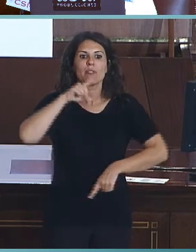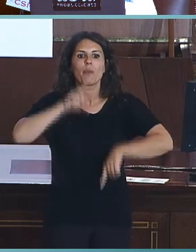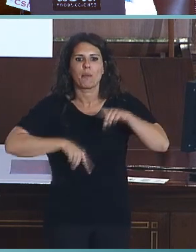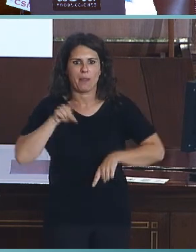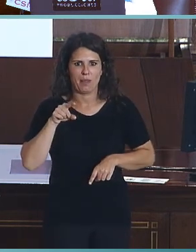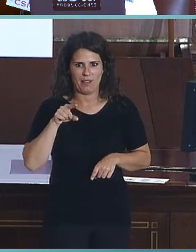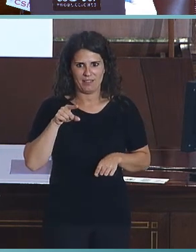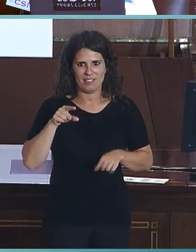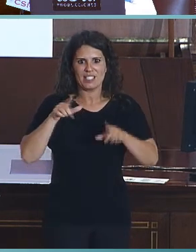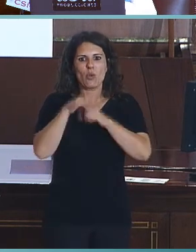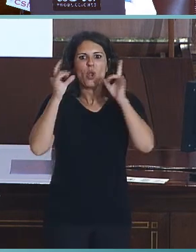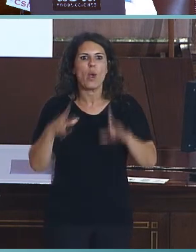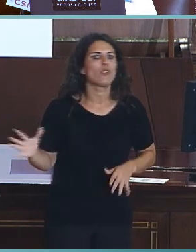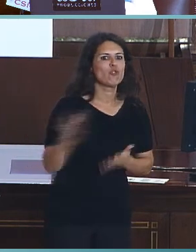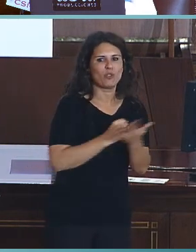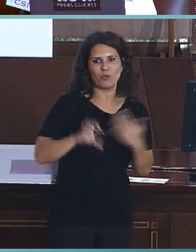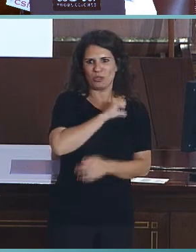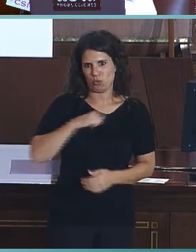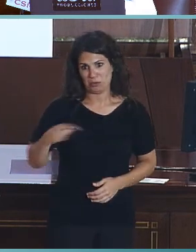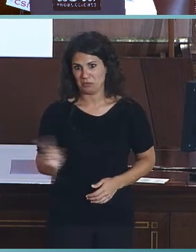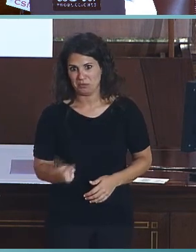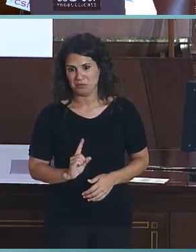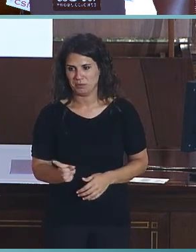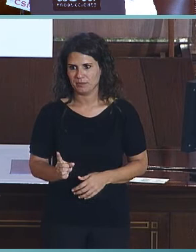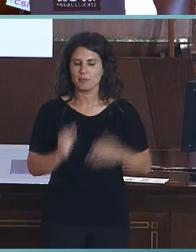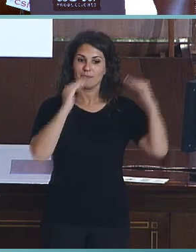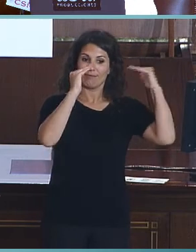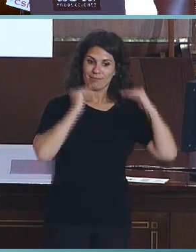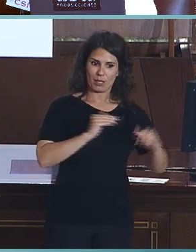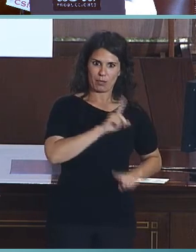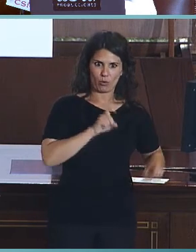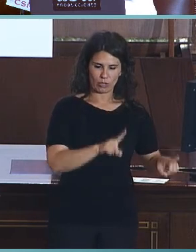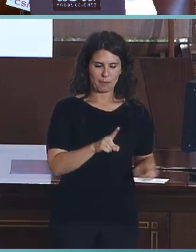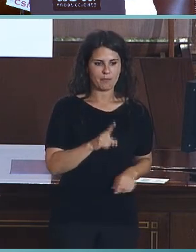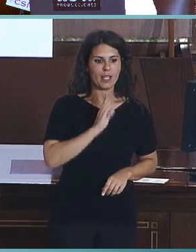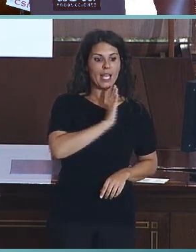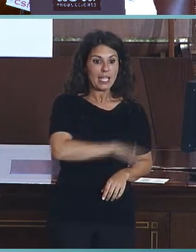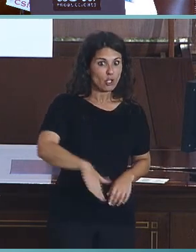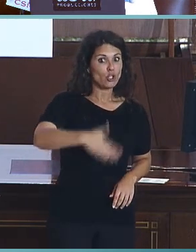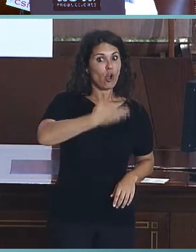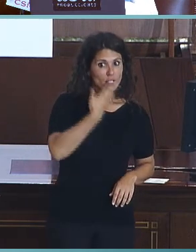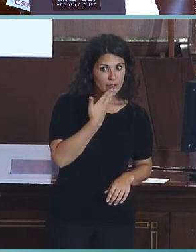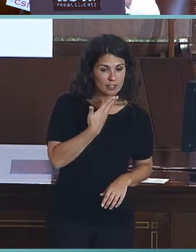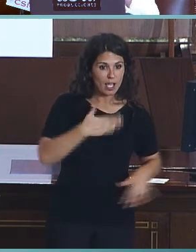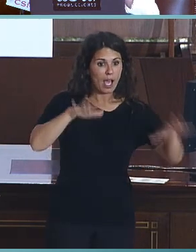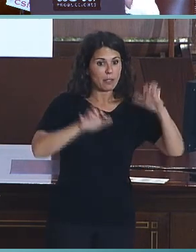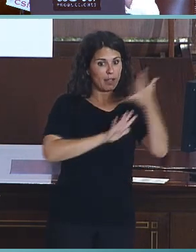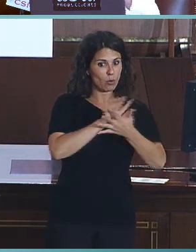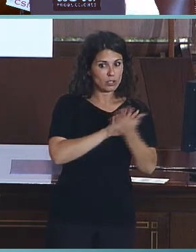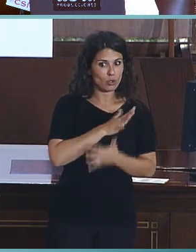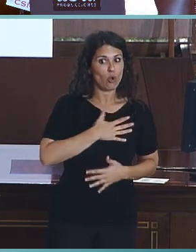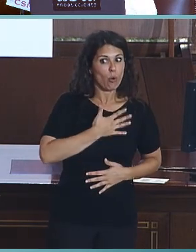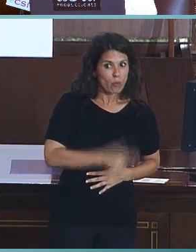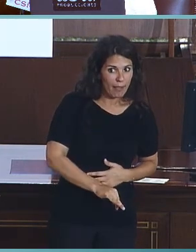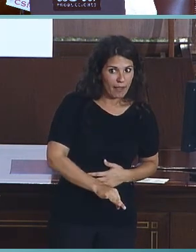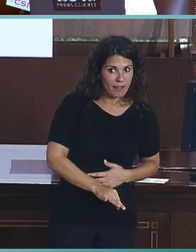otras. La siguiente se refiere a si los niños oyentes pueden aprender la lengua de signos y se refiere únicamente